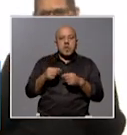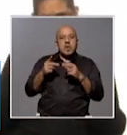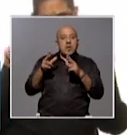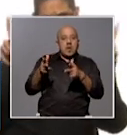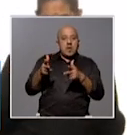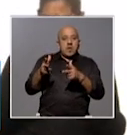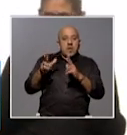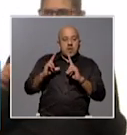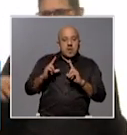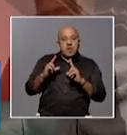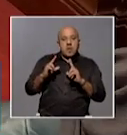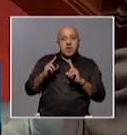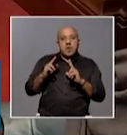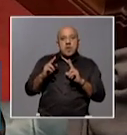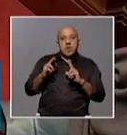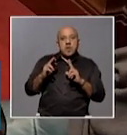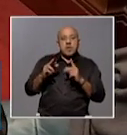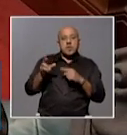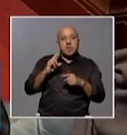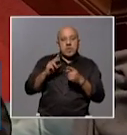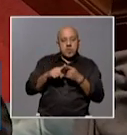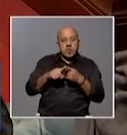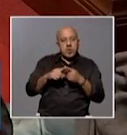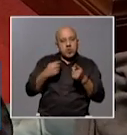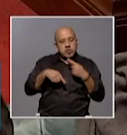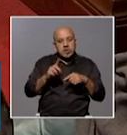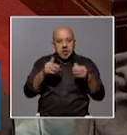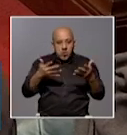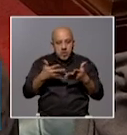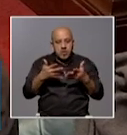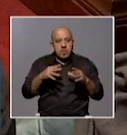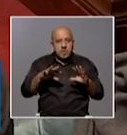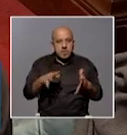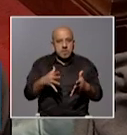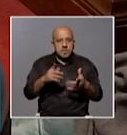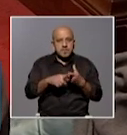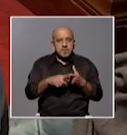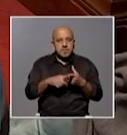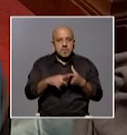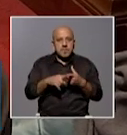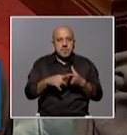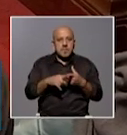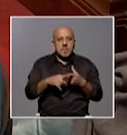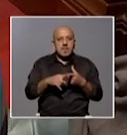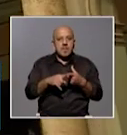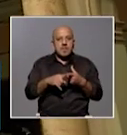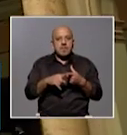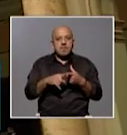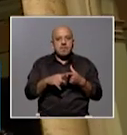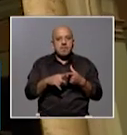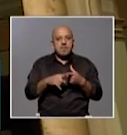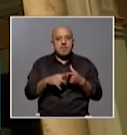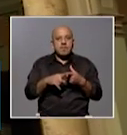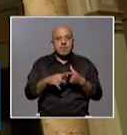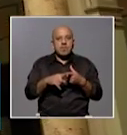demuestra bueno el resultado de la comisión especial lo que va a ocurrir ahora es que el senado la va a aprobar van a